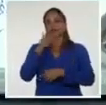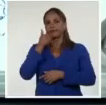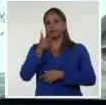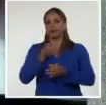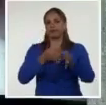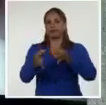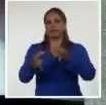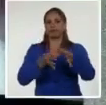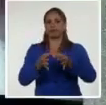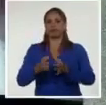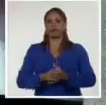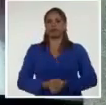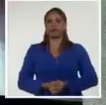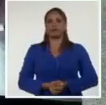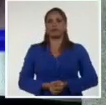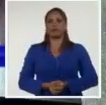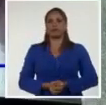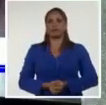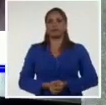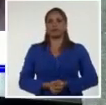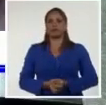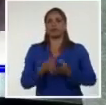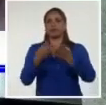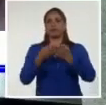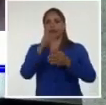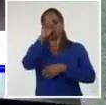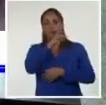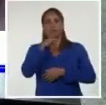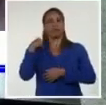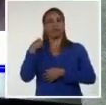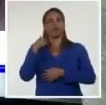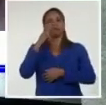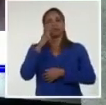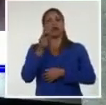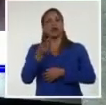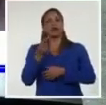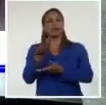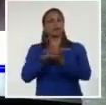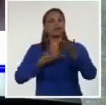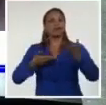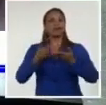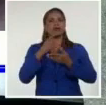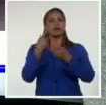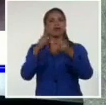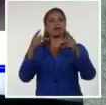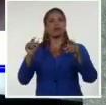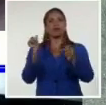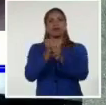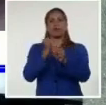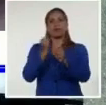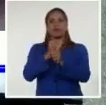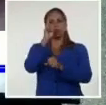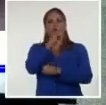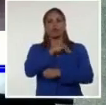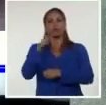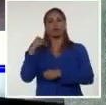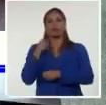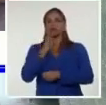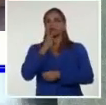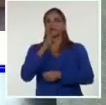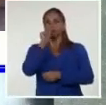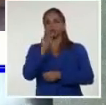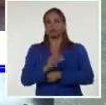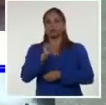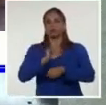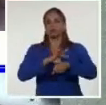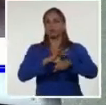esta bella e importante institución de salud donde se combinan la calidad del servicio, la profesionalidad y el buen trato de su colectivo hacia los pacientes y